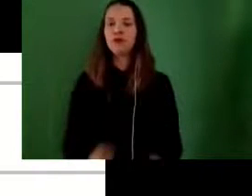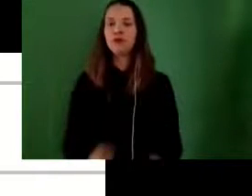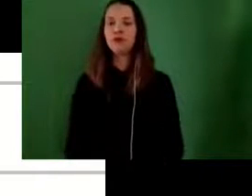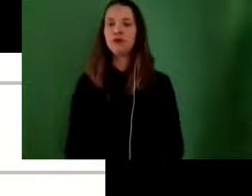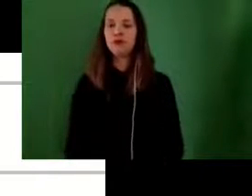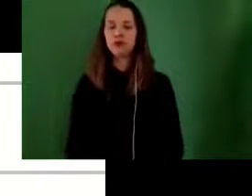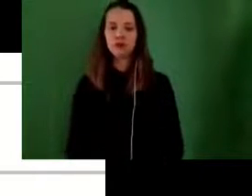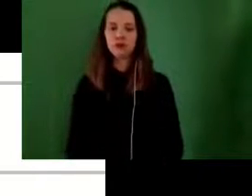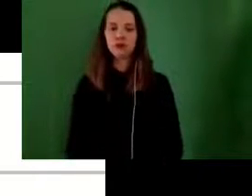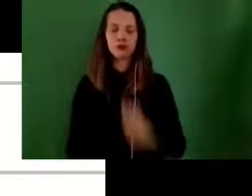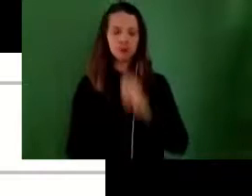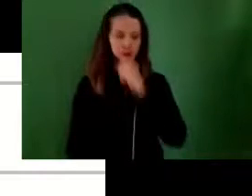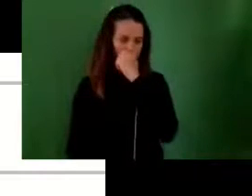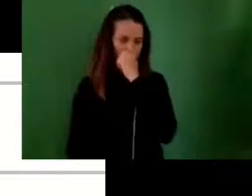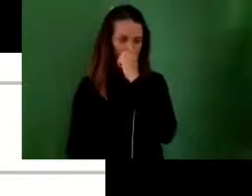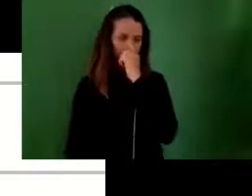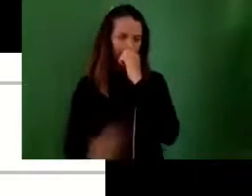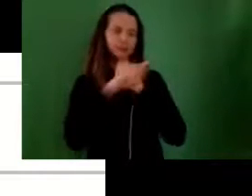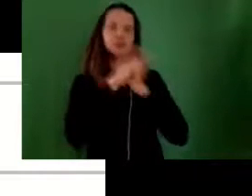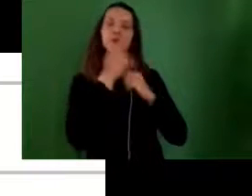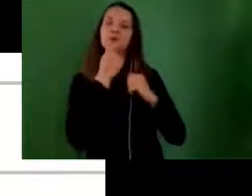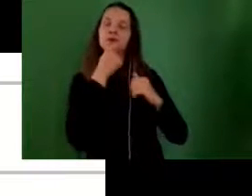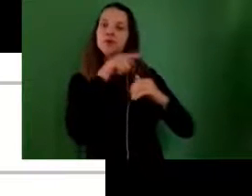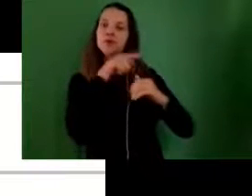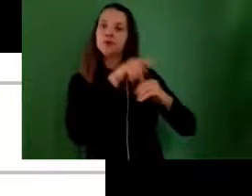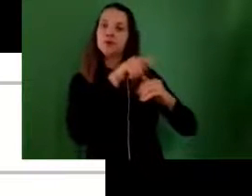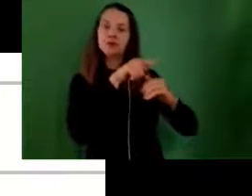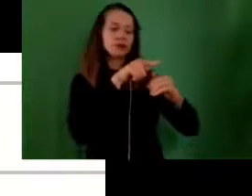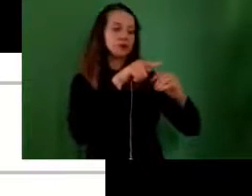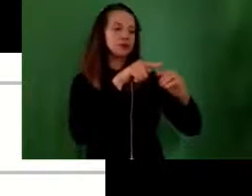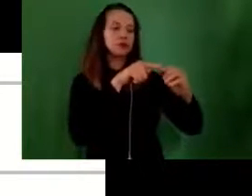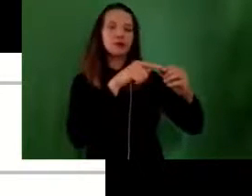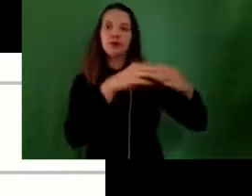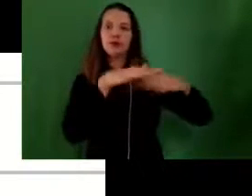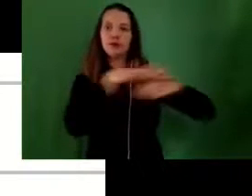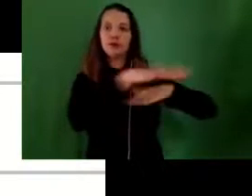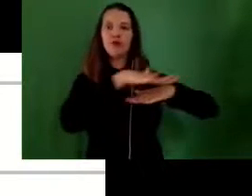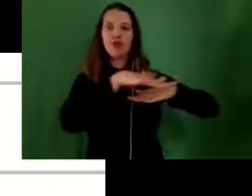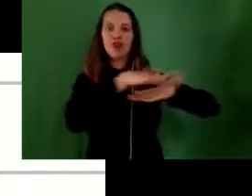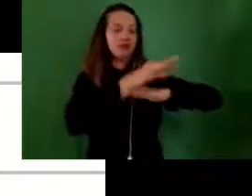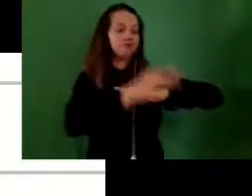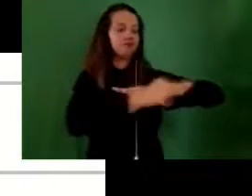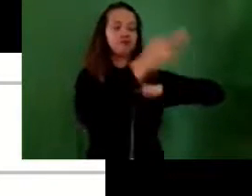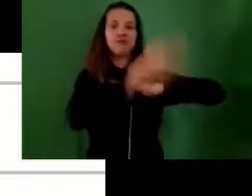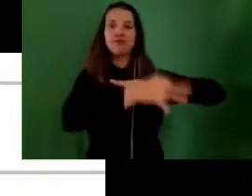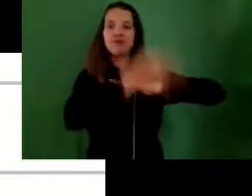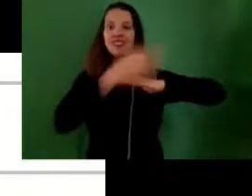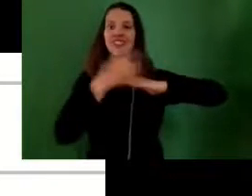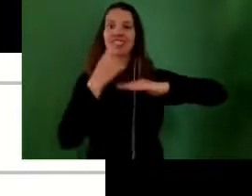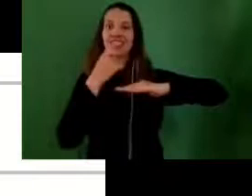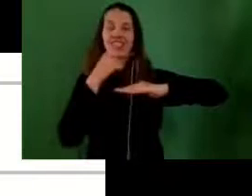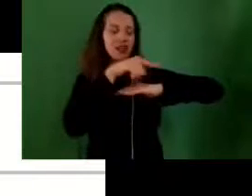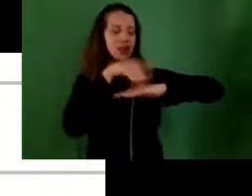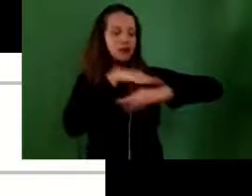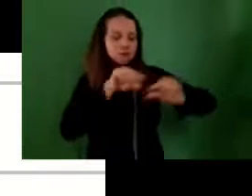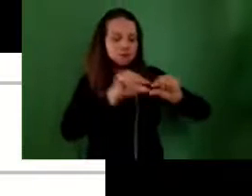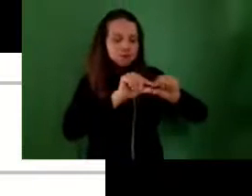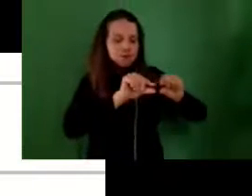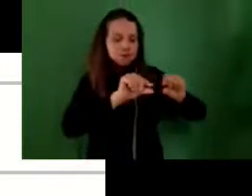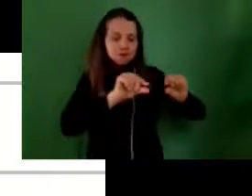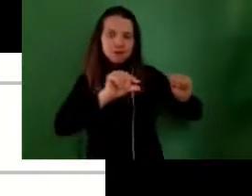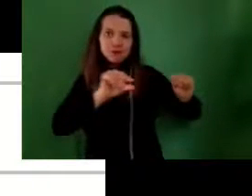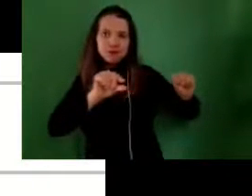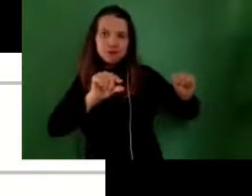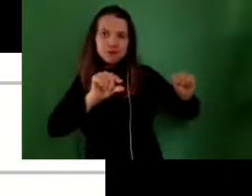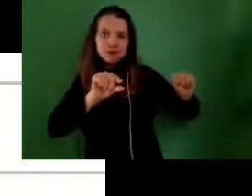Esta es la puerta que se ha hecho para entrar a un parque. Como ustedes comprenderán, hay un pedazo de fierro atravesando la